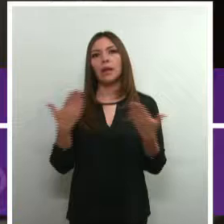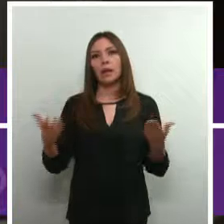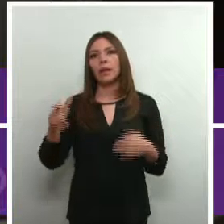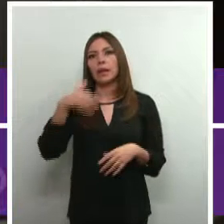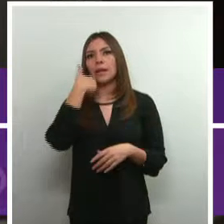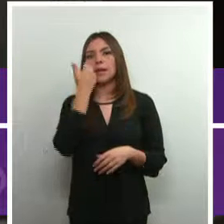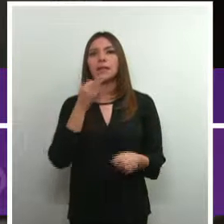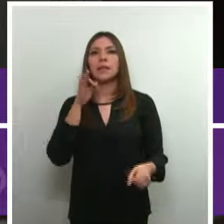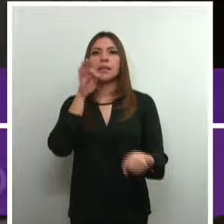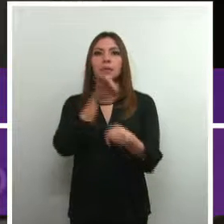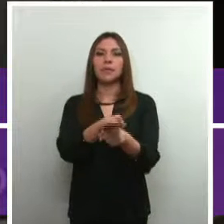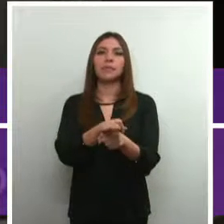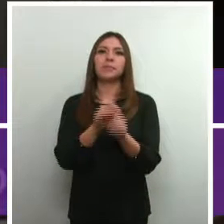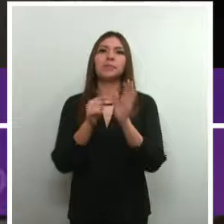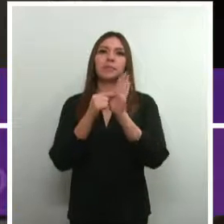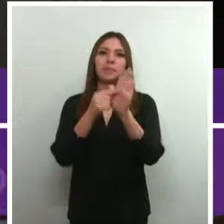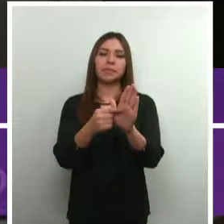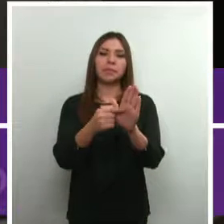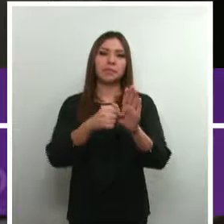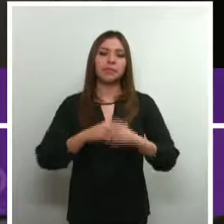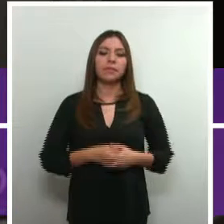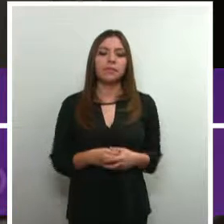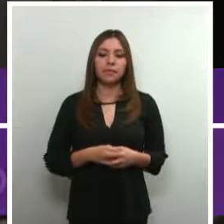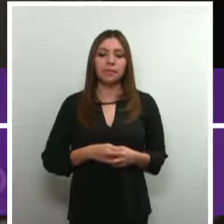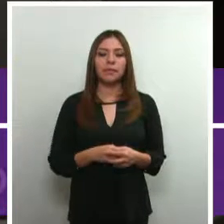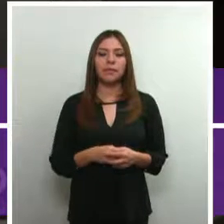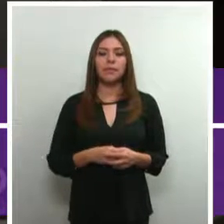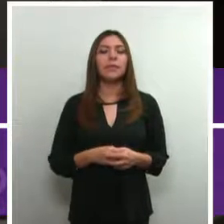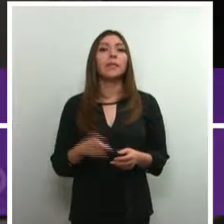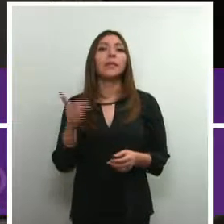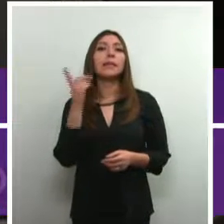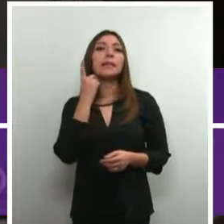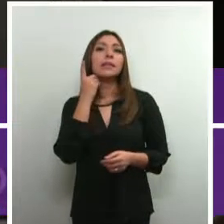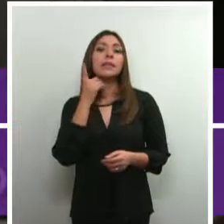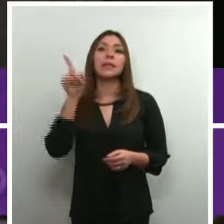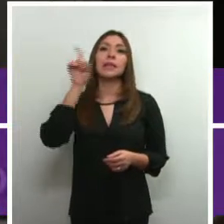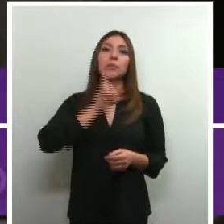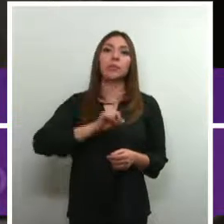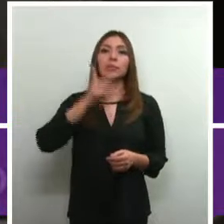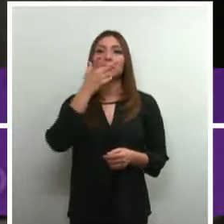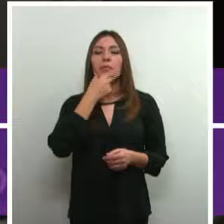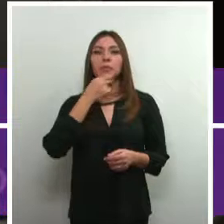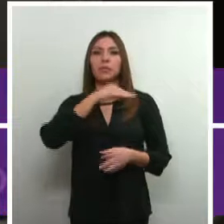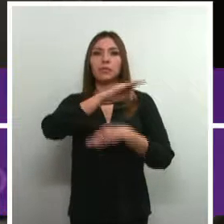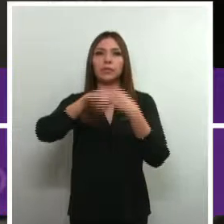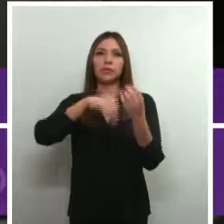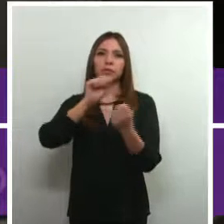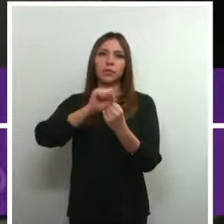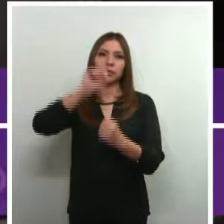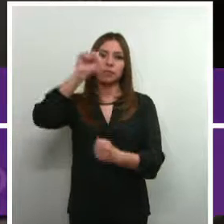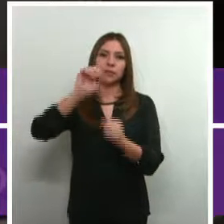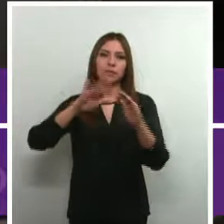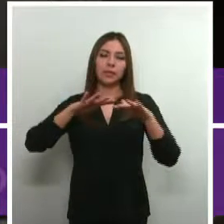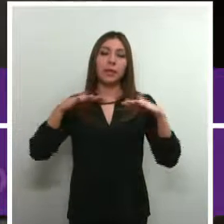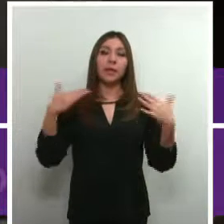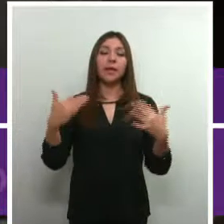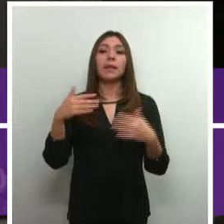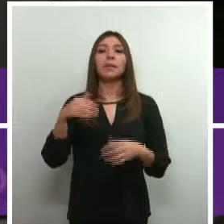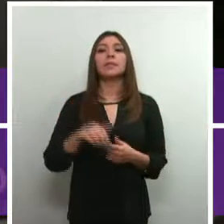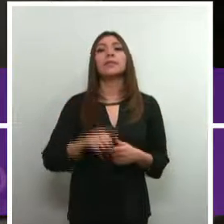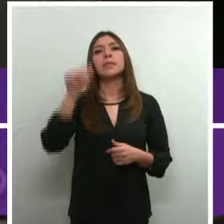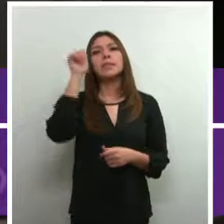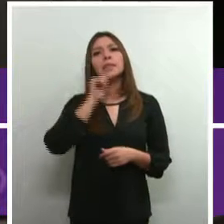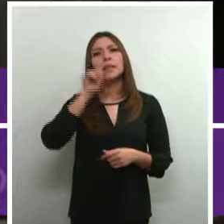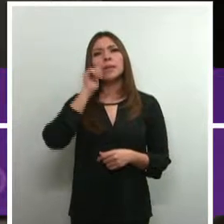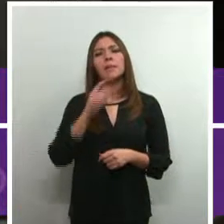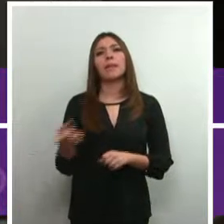defender el dictamen. Diputadas y diputados constituyentes, Todos los días